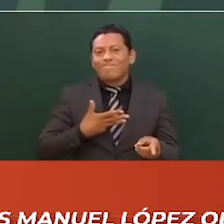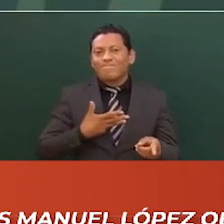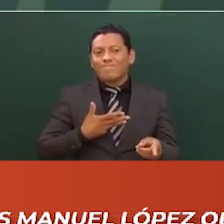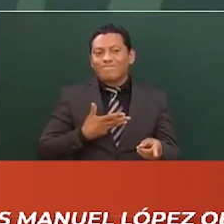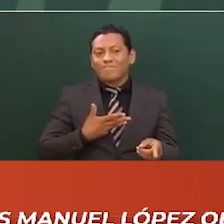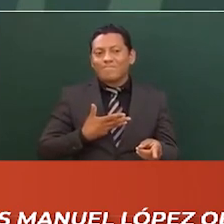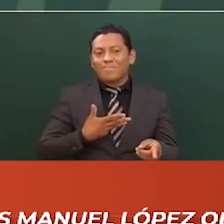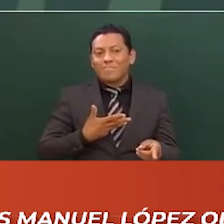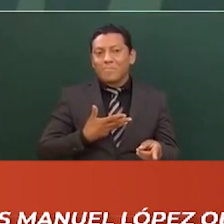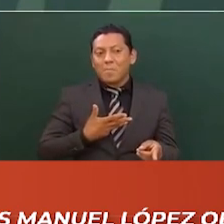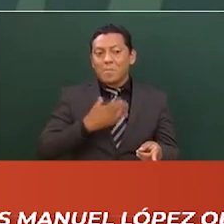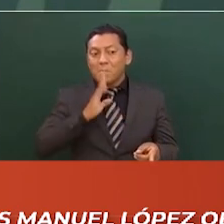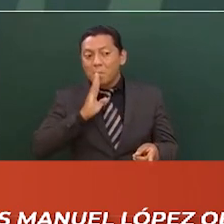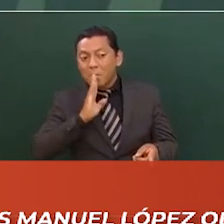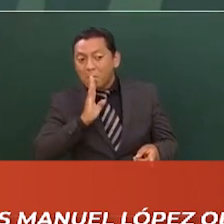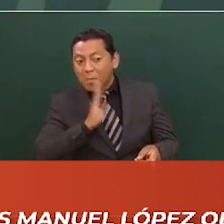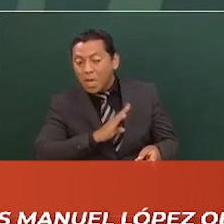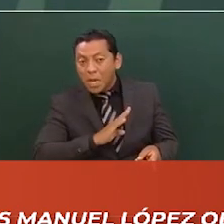nada